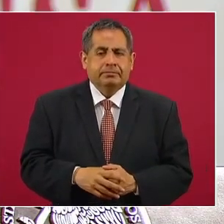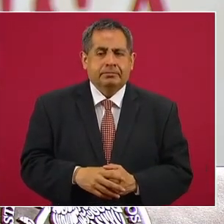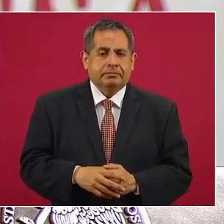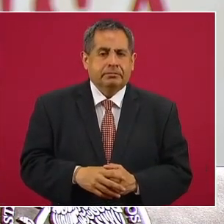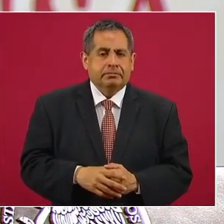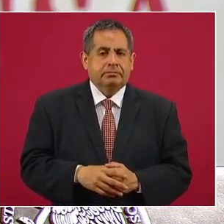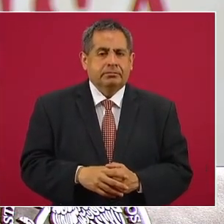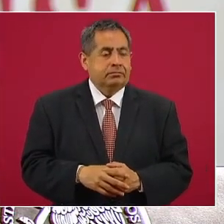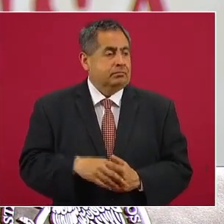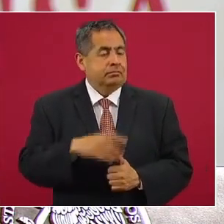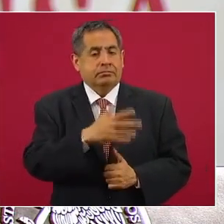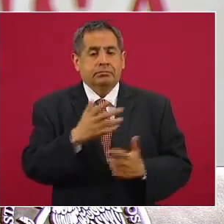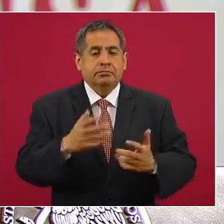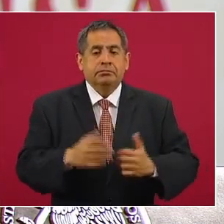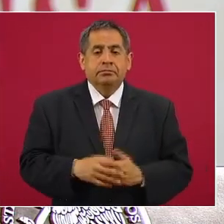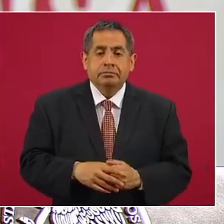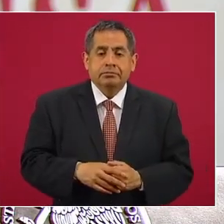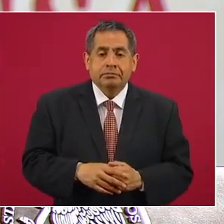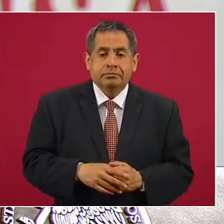que sigue abierta la